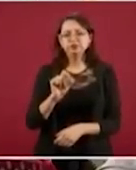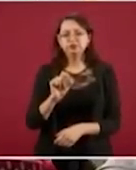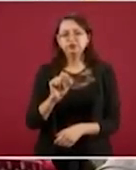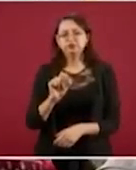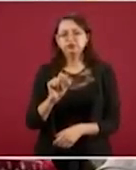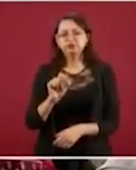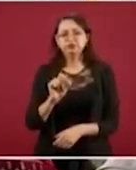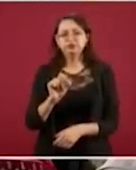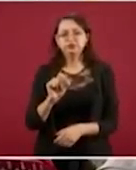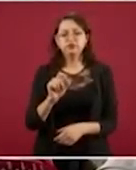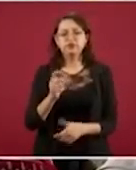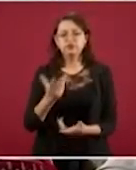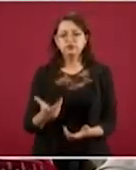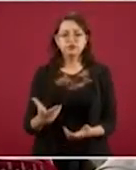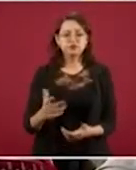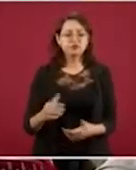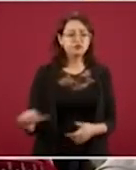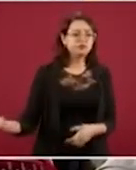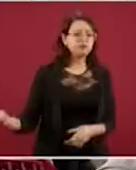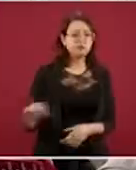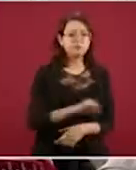y el máximo histórico